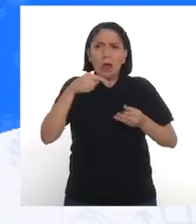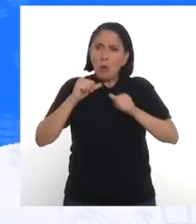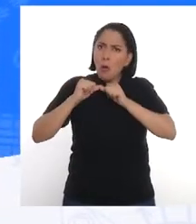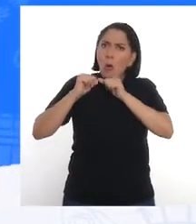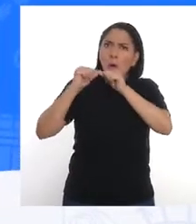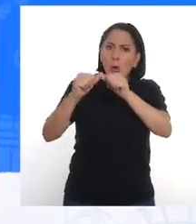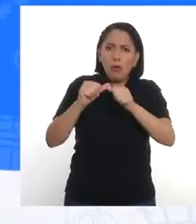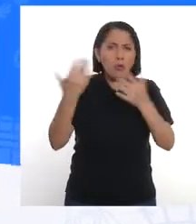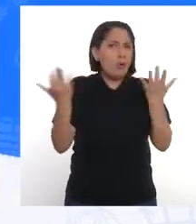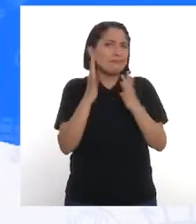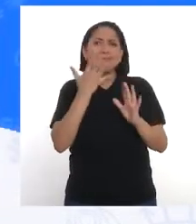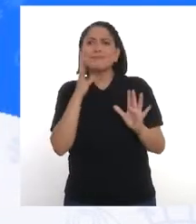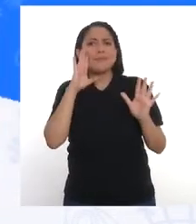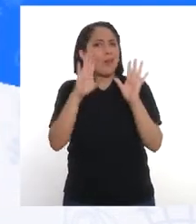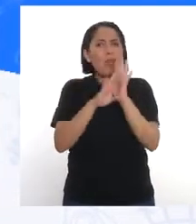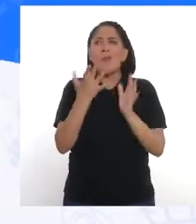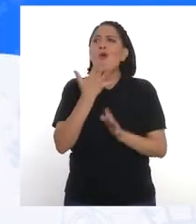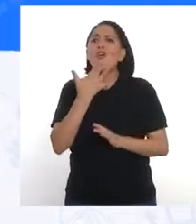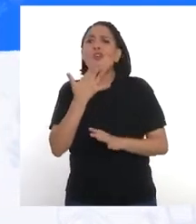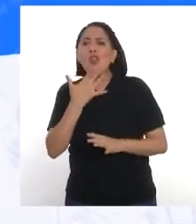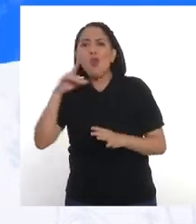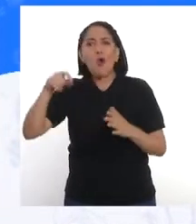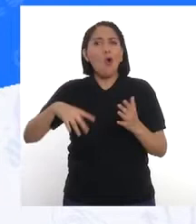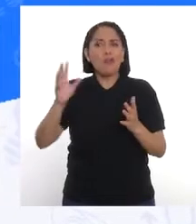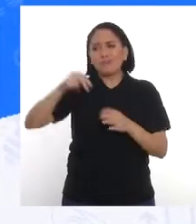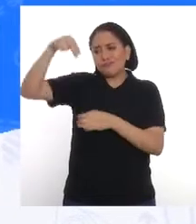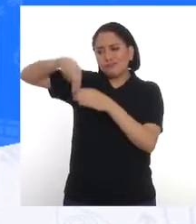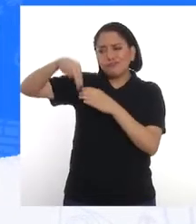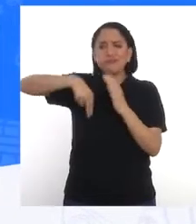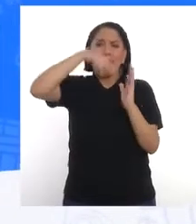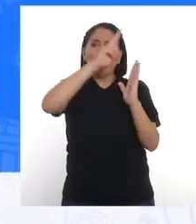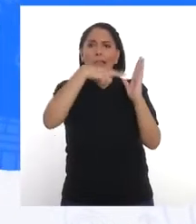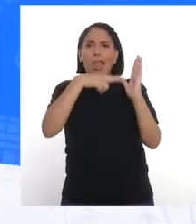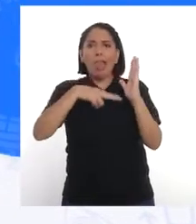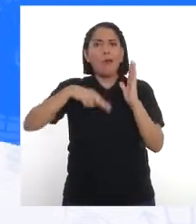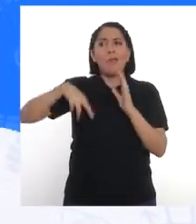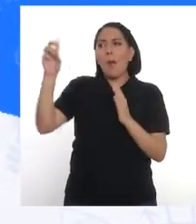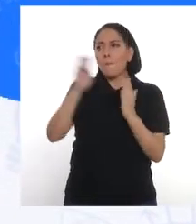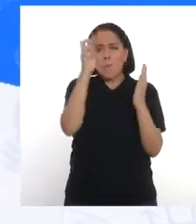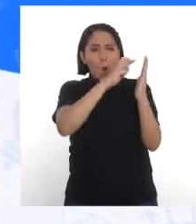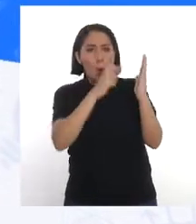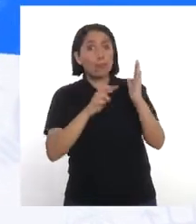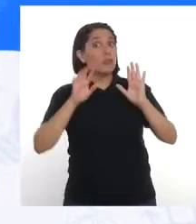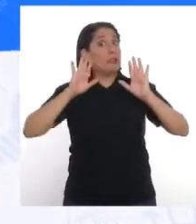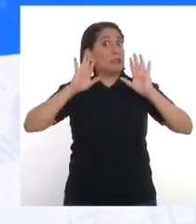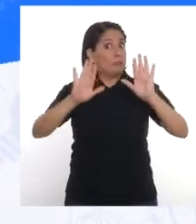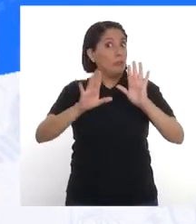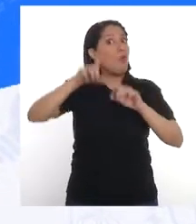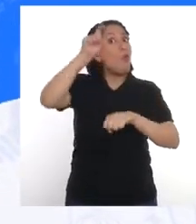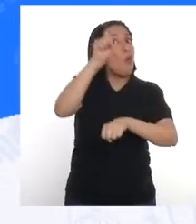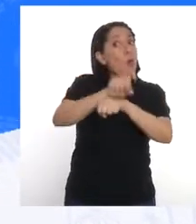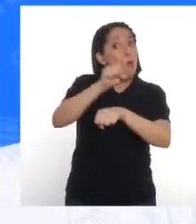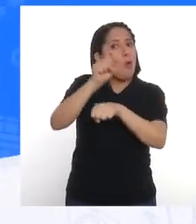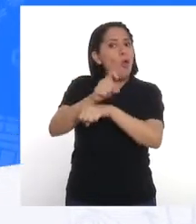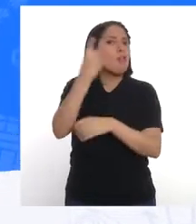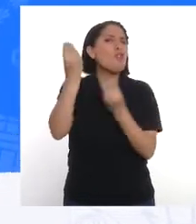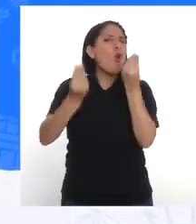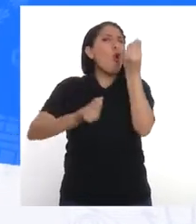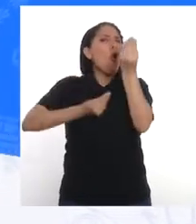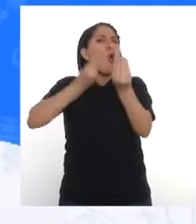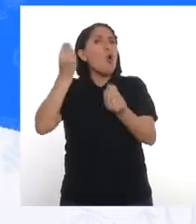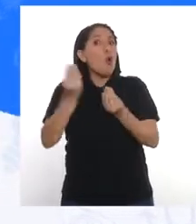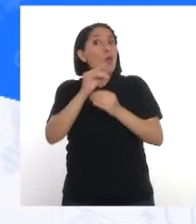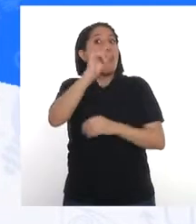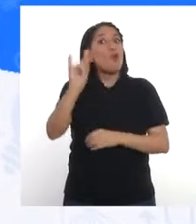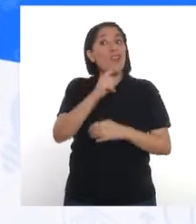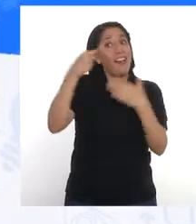utilizando para pintar, como colores, crayones, témperas o plumones. Pero también les quiero enseñar cómo lo hacemos empleando